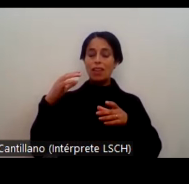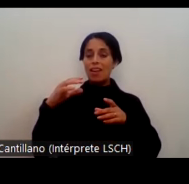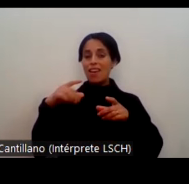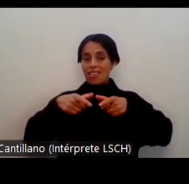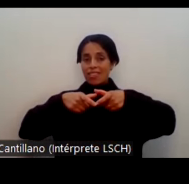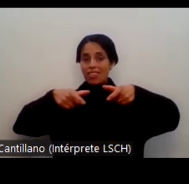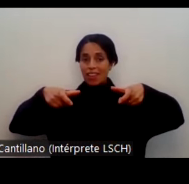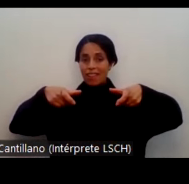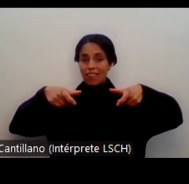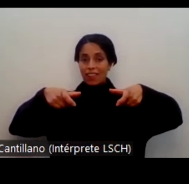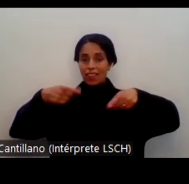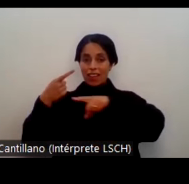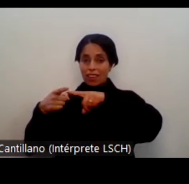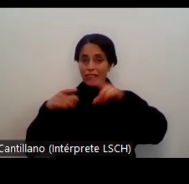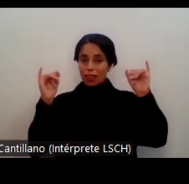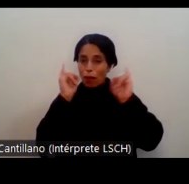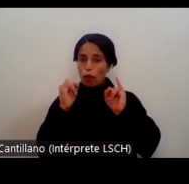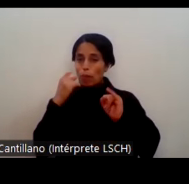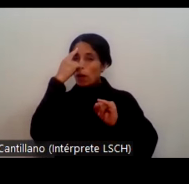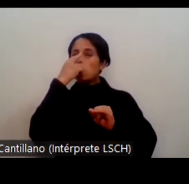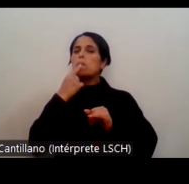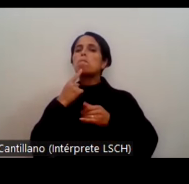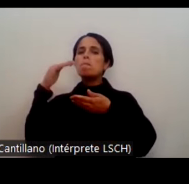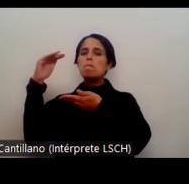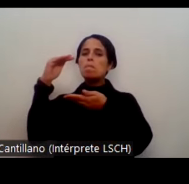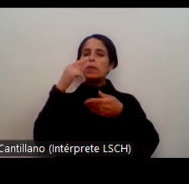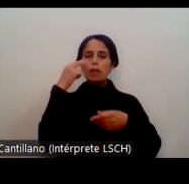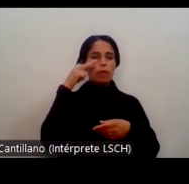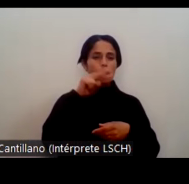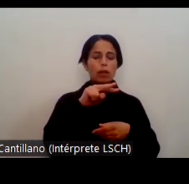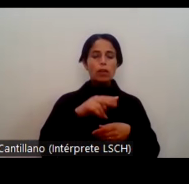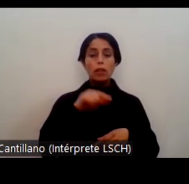distinto estilo, tal como ven ahí ustedes acá. Este sería un estilo más local,